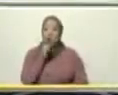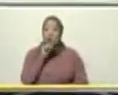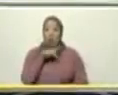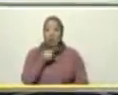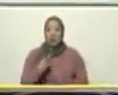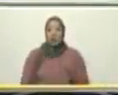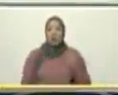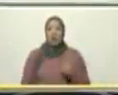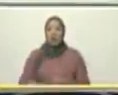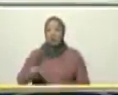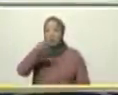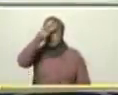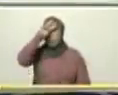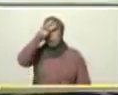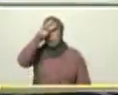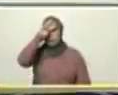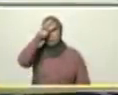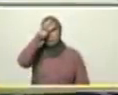Stupid.